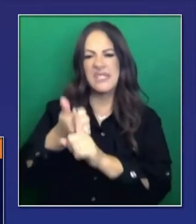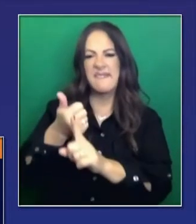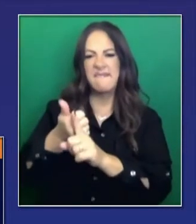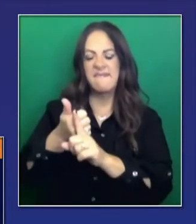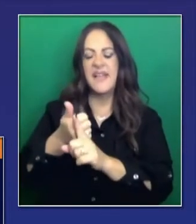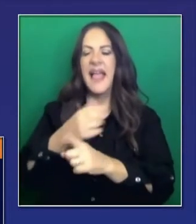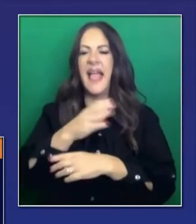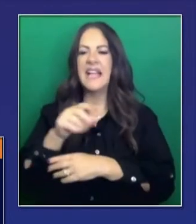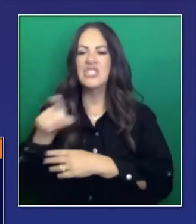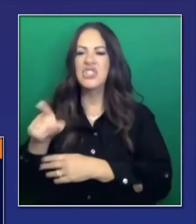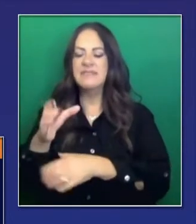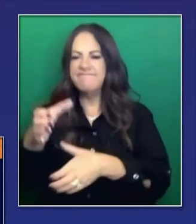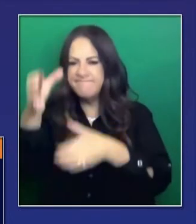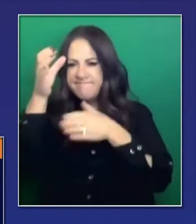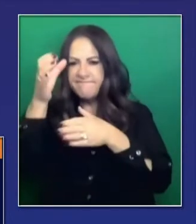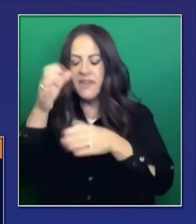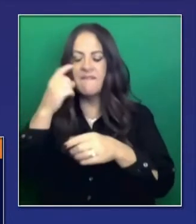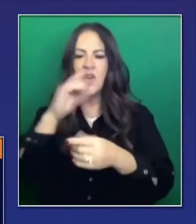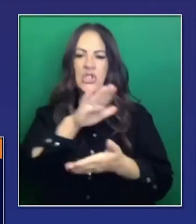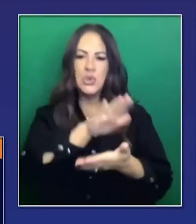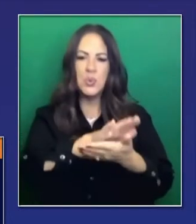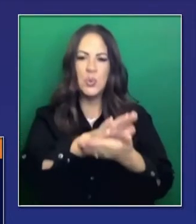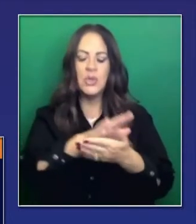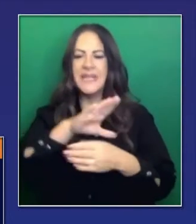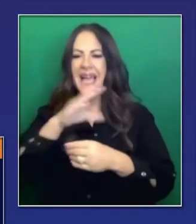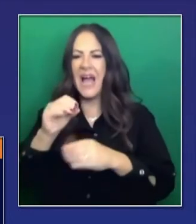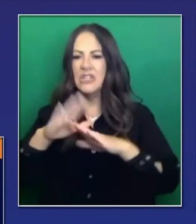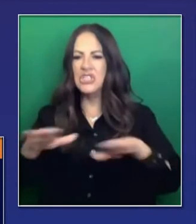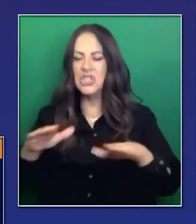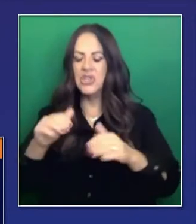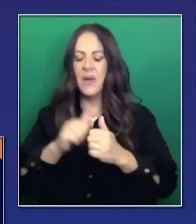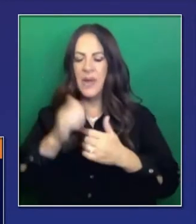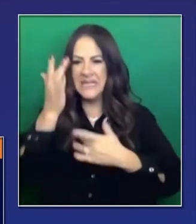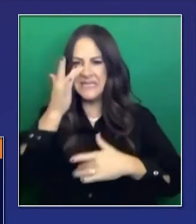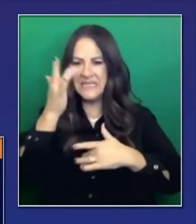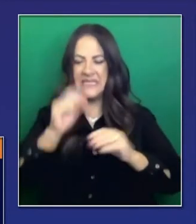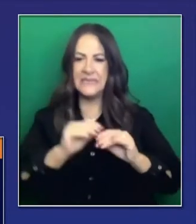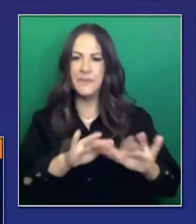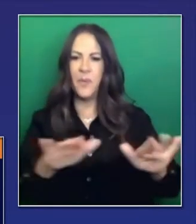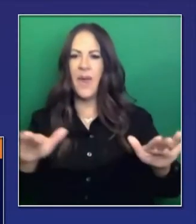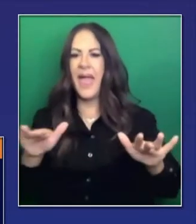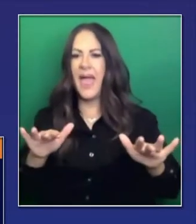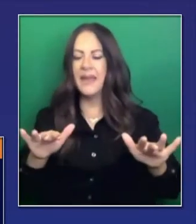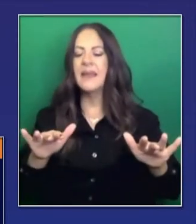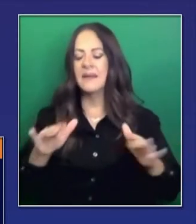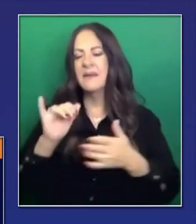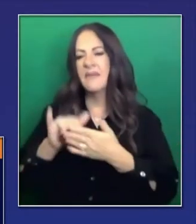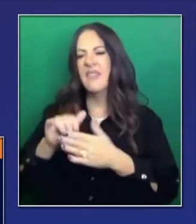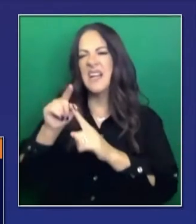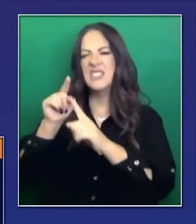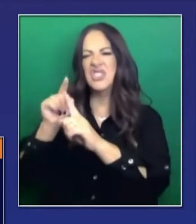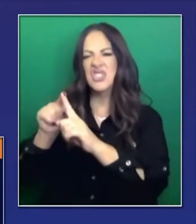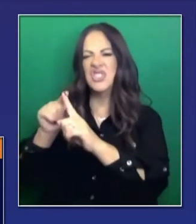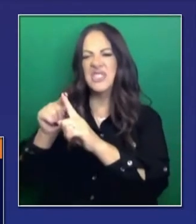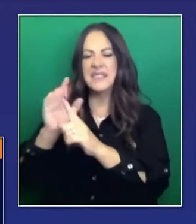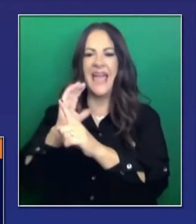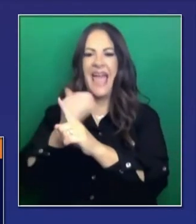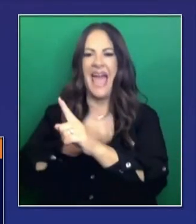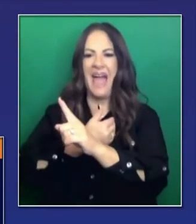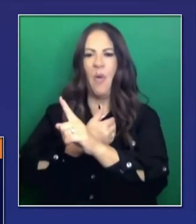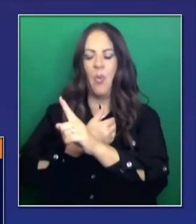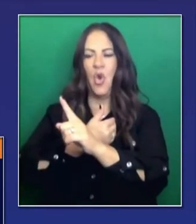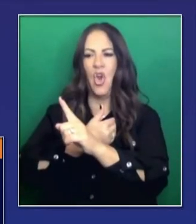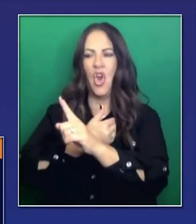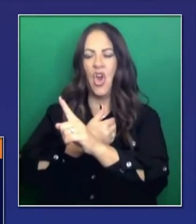de epidemiología y transmisión de viruses en nuestras escuelas públicas. Así que ella es ahora